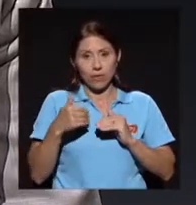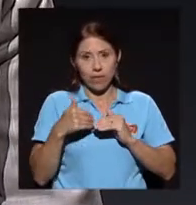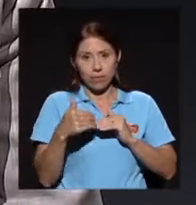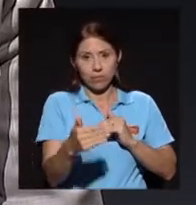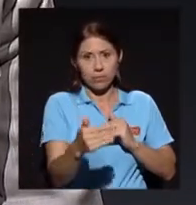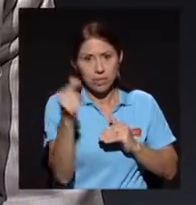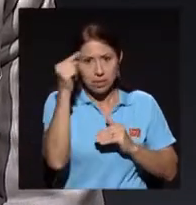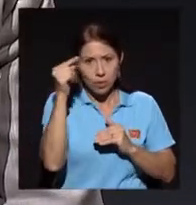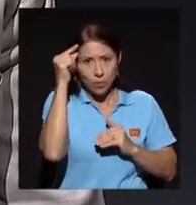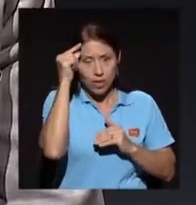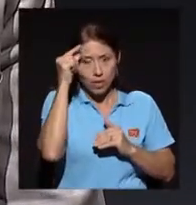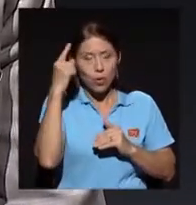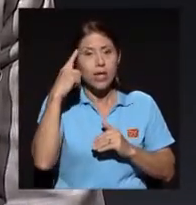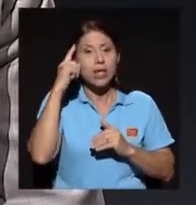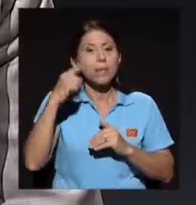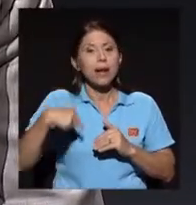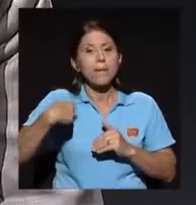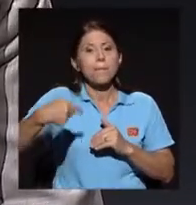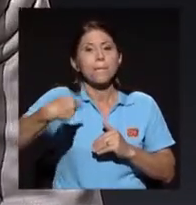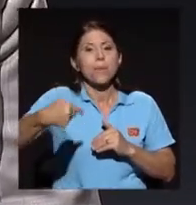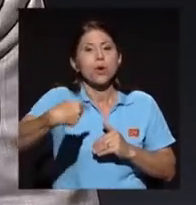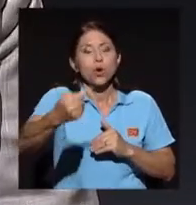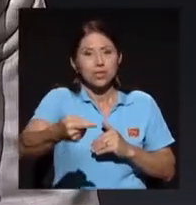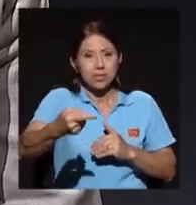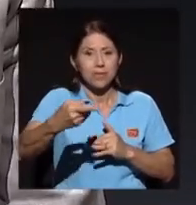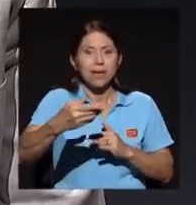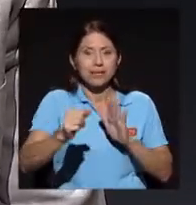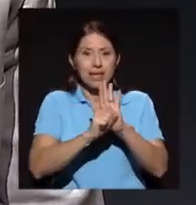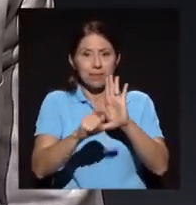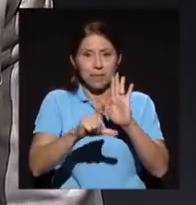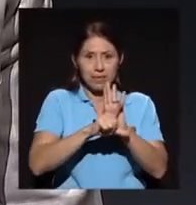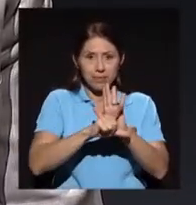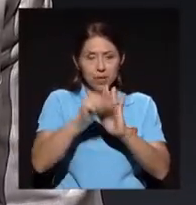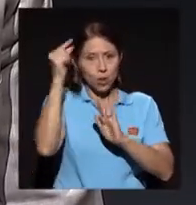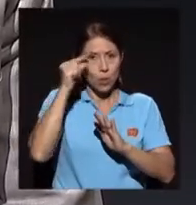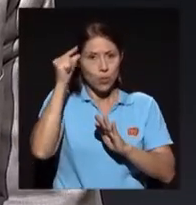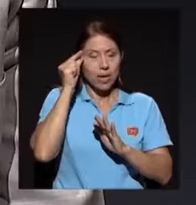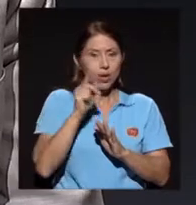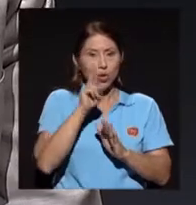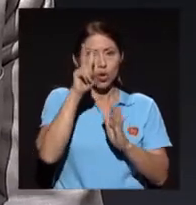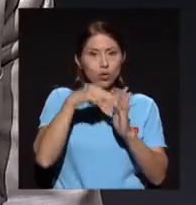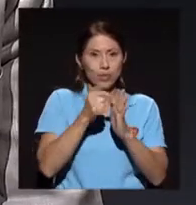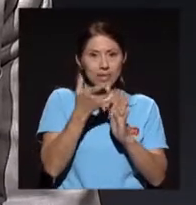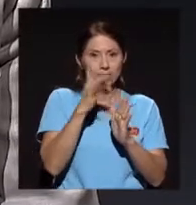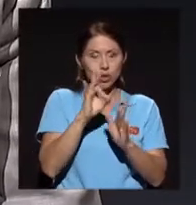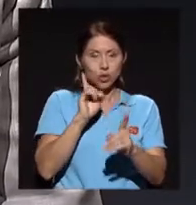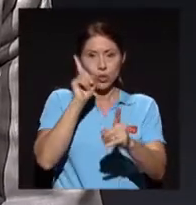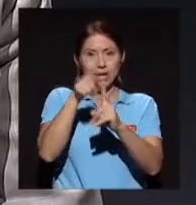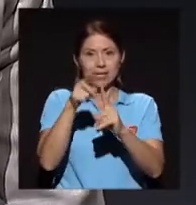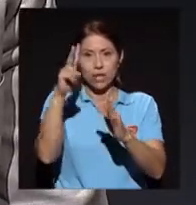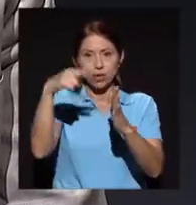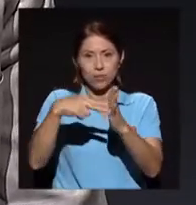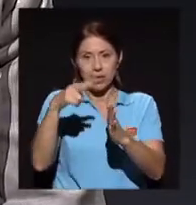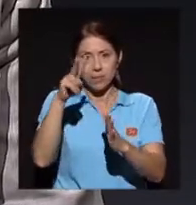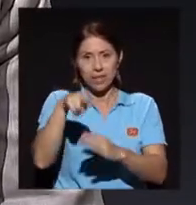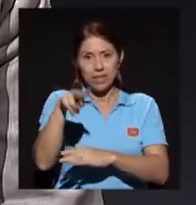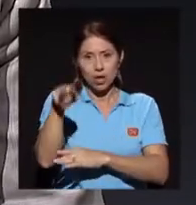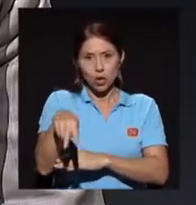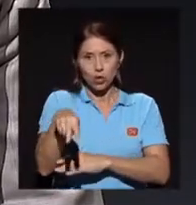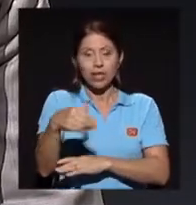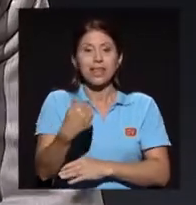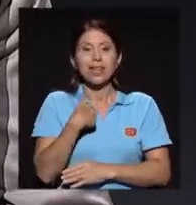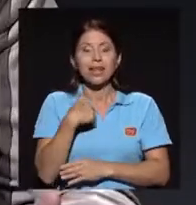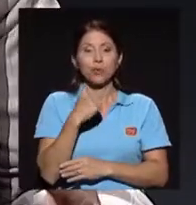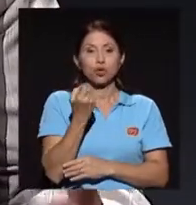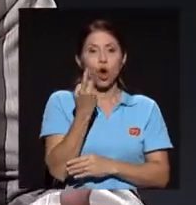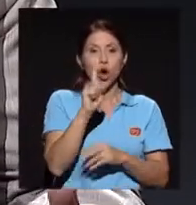y para las próximas legislaturas del gobierno 2018 2022 pues tenemos 11 temas con 59